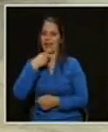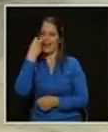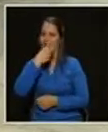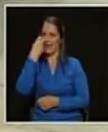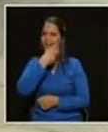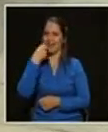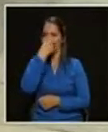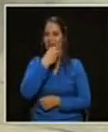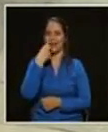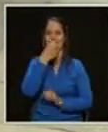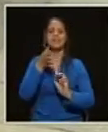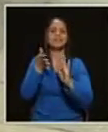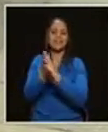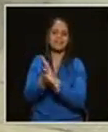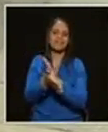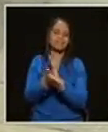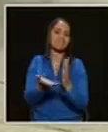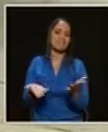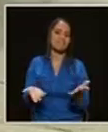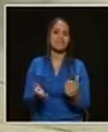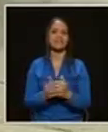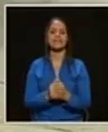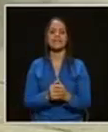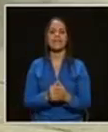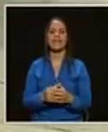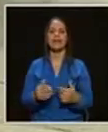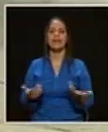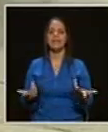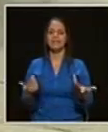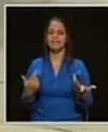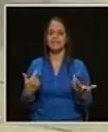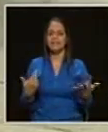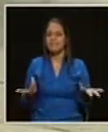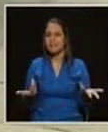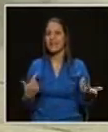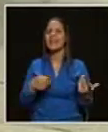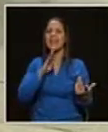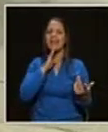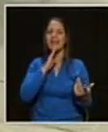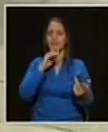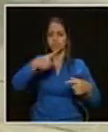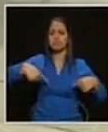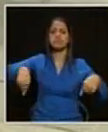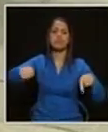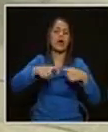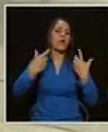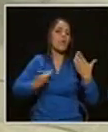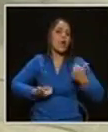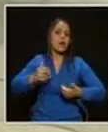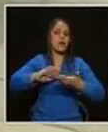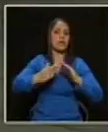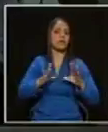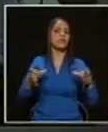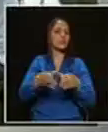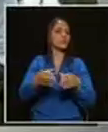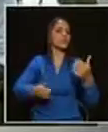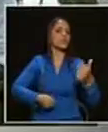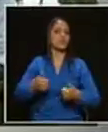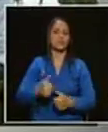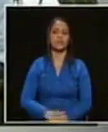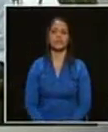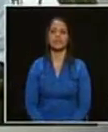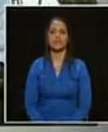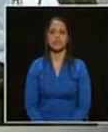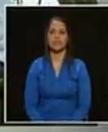La estrategia será la lengua oral, es decir, la lengua que hablen los oyentes de la comunidad a la que pertenezcan.